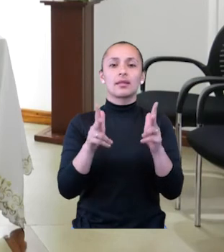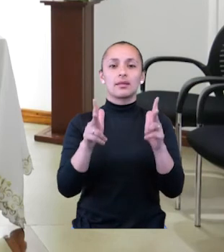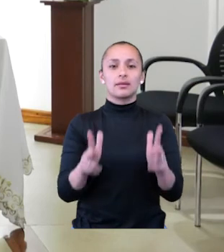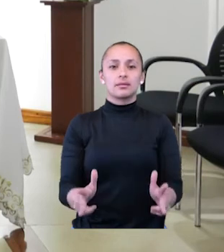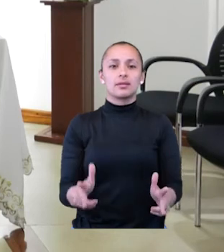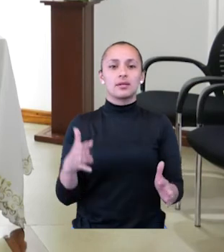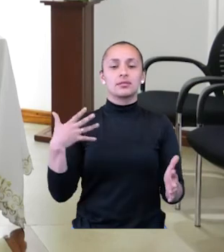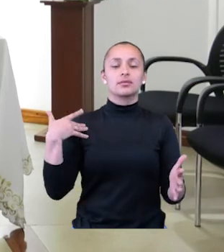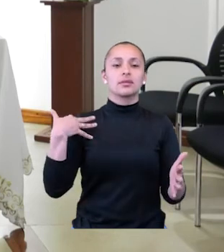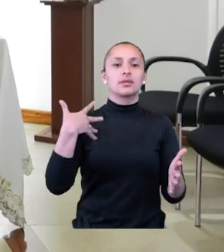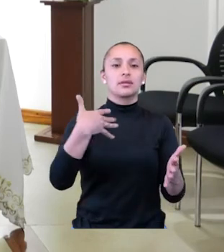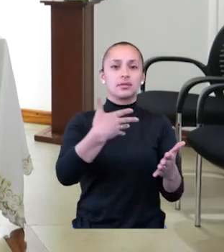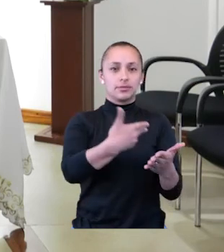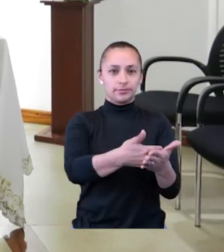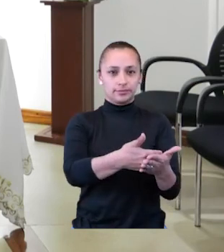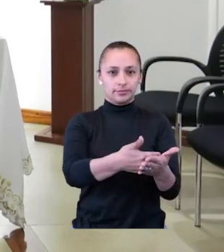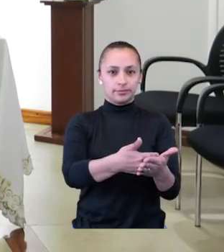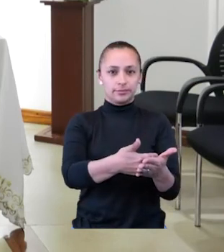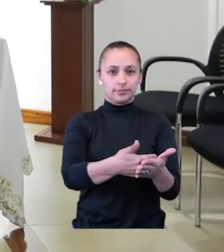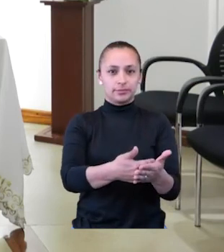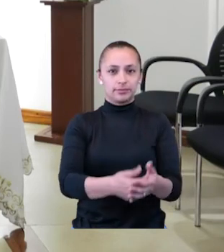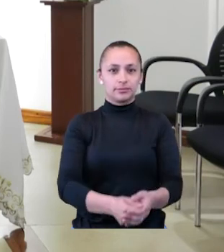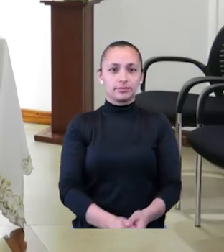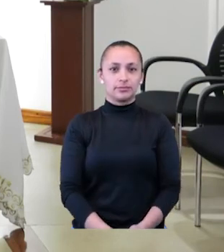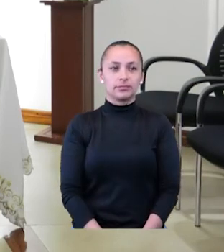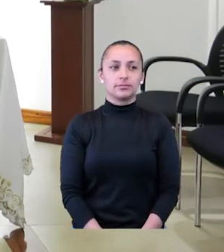cl señora el descanso eterno